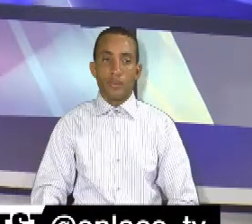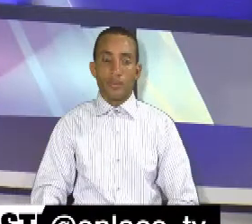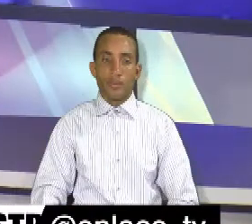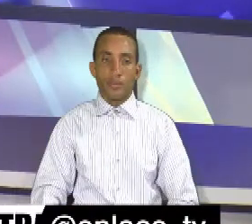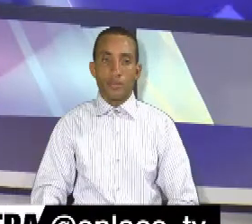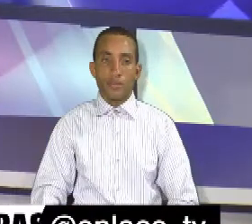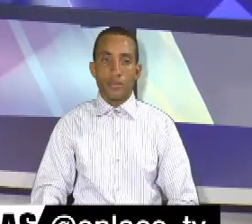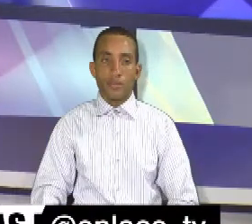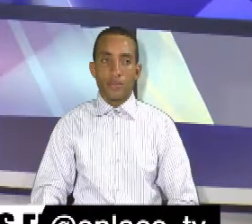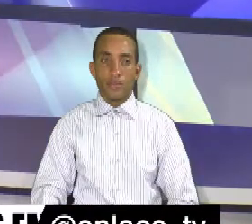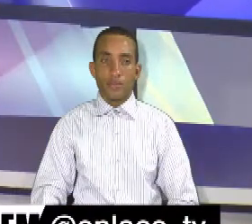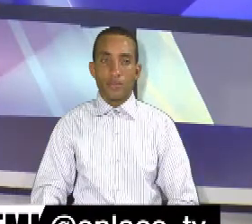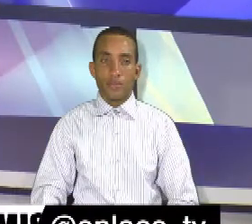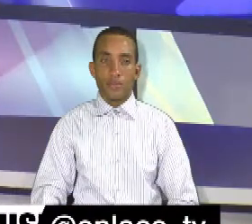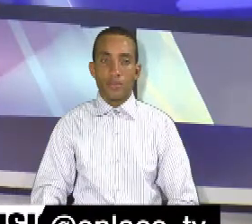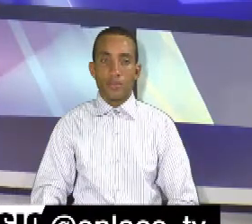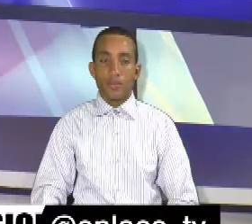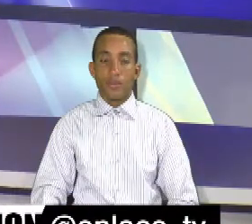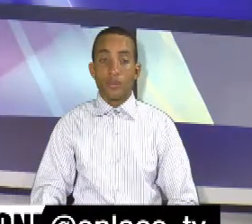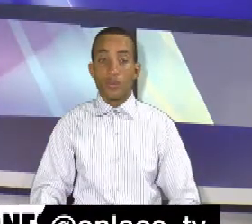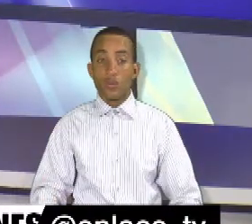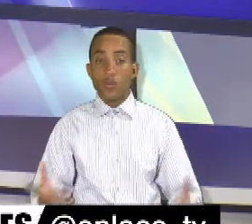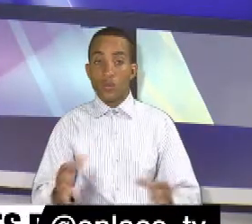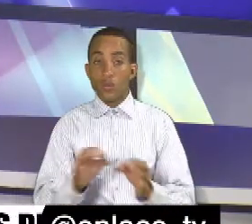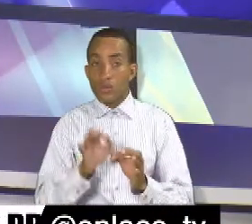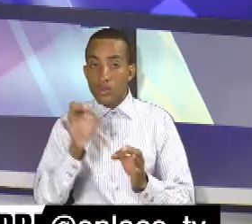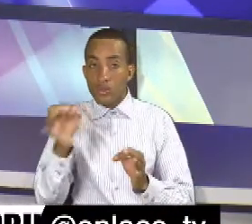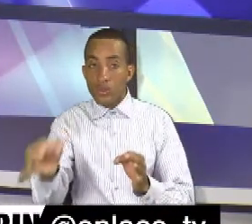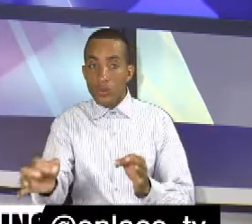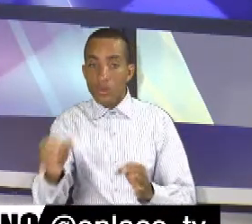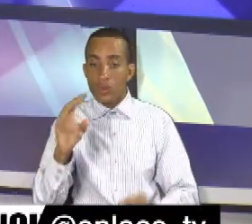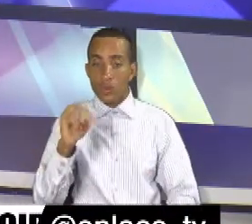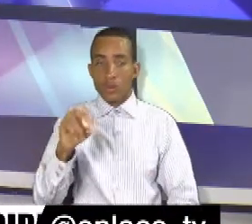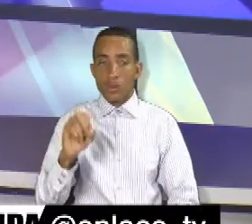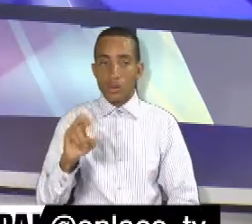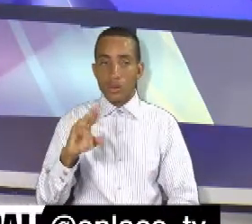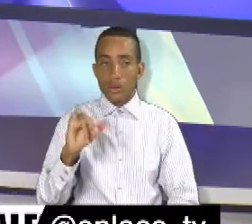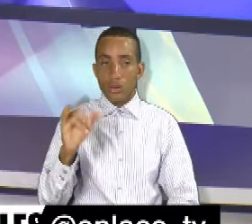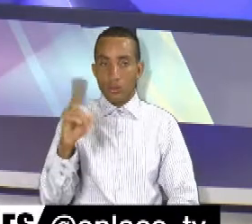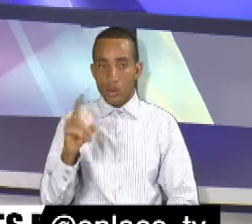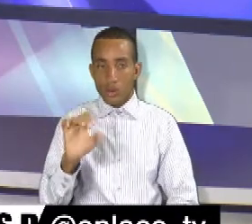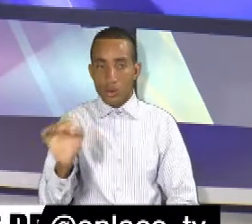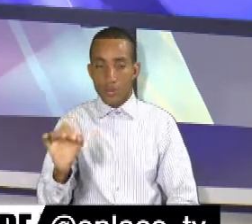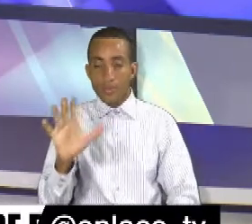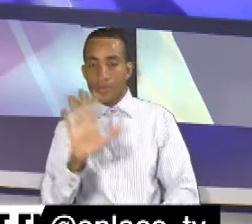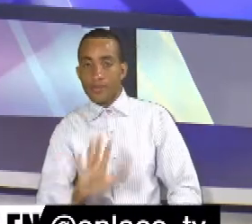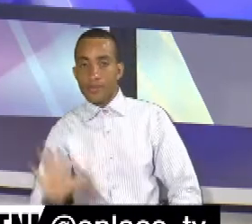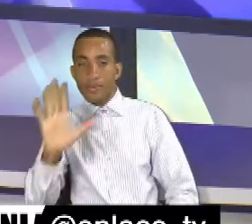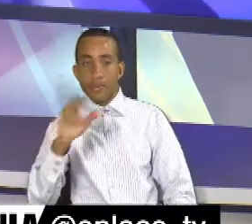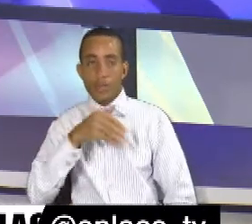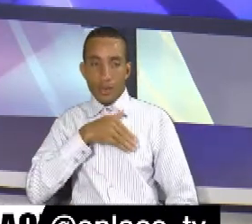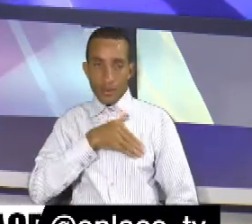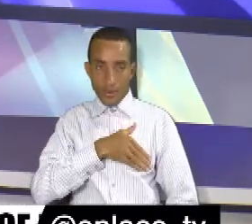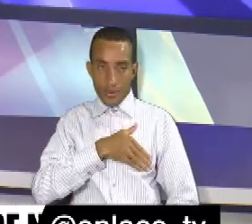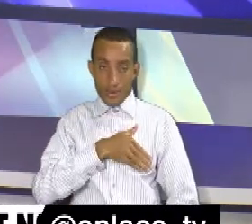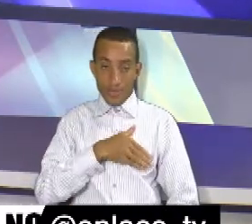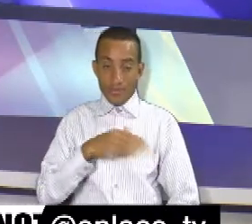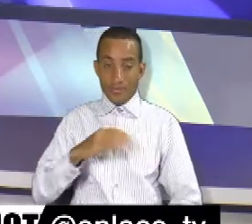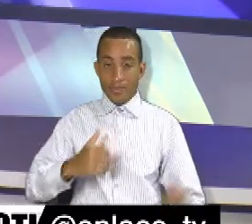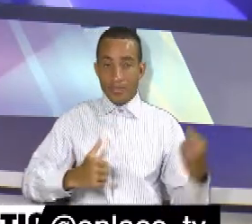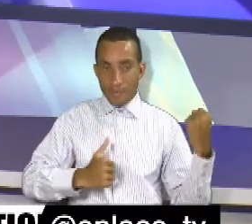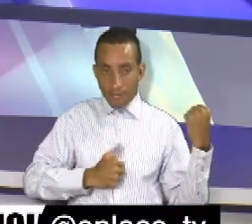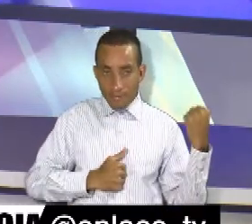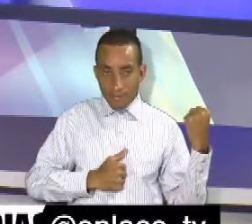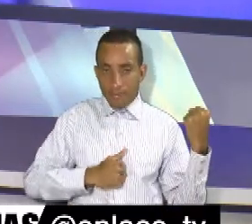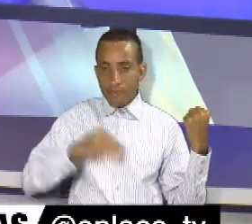En el corregimiento Olivares, jurisdicción del municipio de Norosí, en el sur de Bolívar, el ejército halló y destruyó laboratorio para el